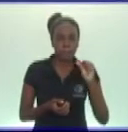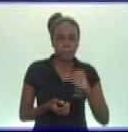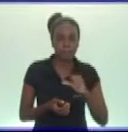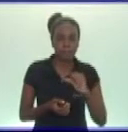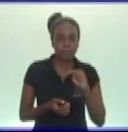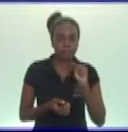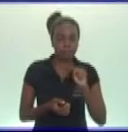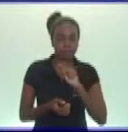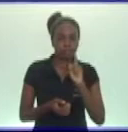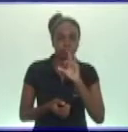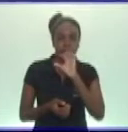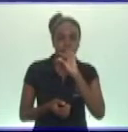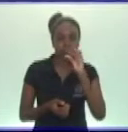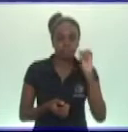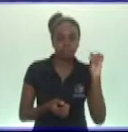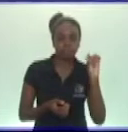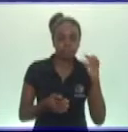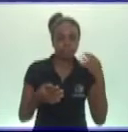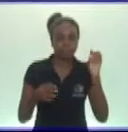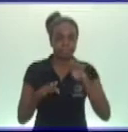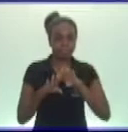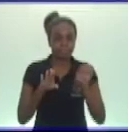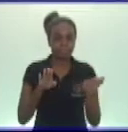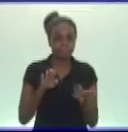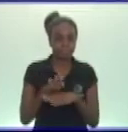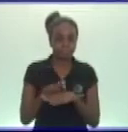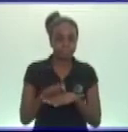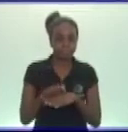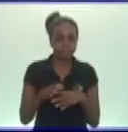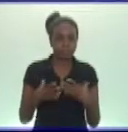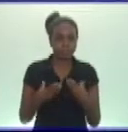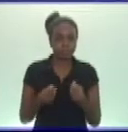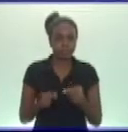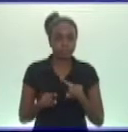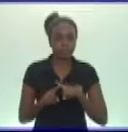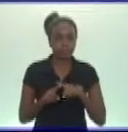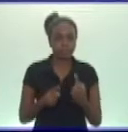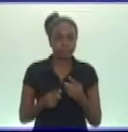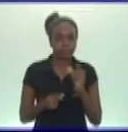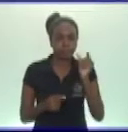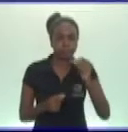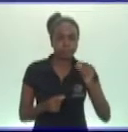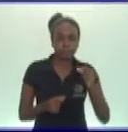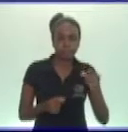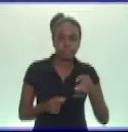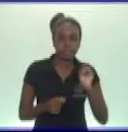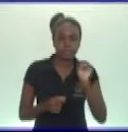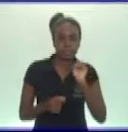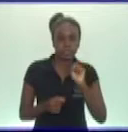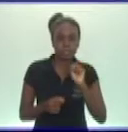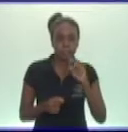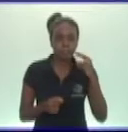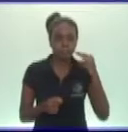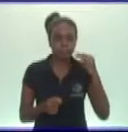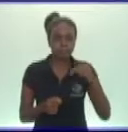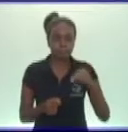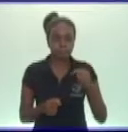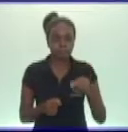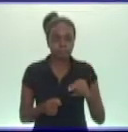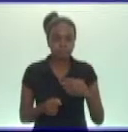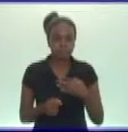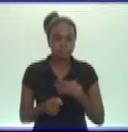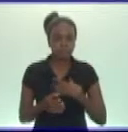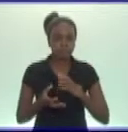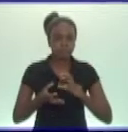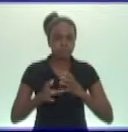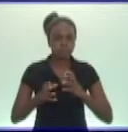oración subordinada adjetiva. Cuando decimos un adversario con malas intenciones, es un sintagma nominal que responde a la estructura